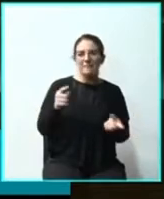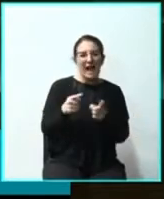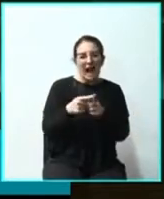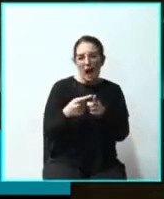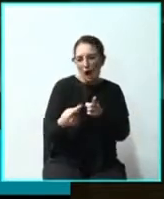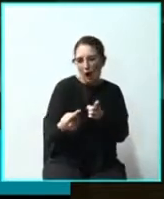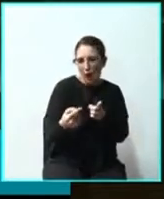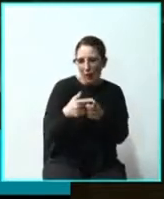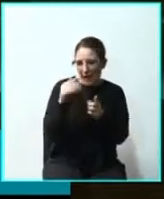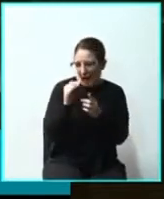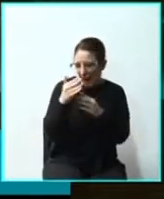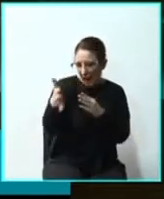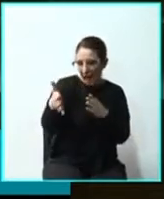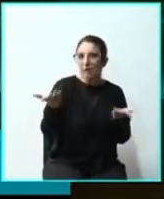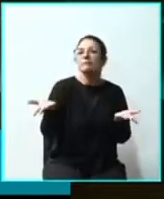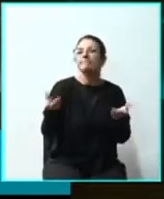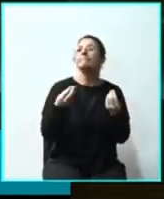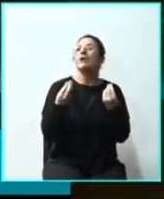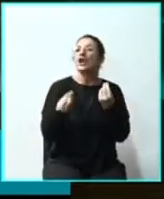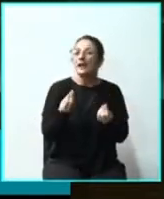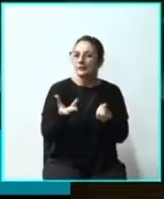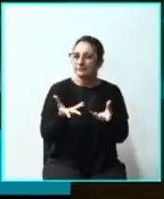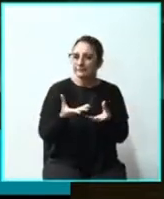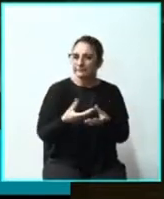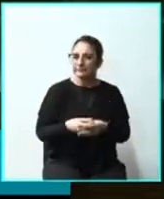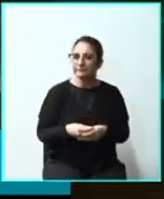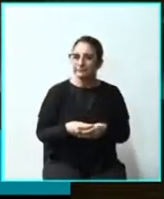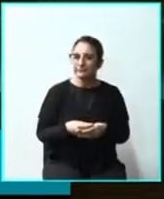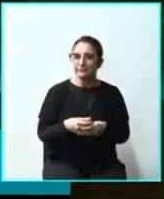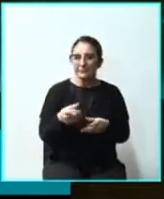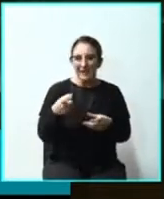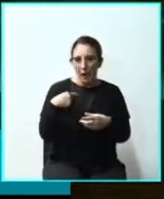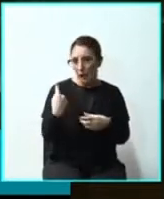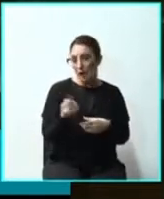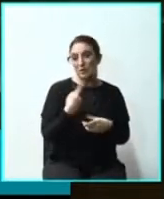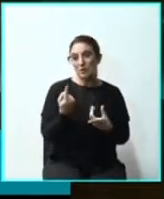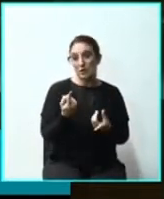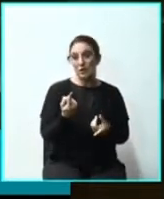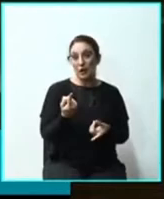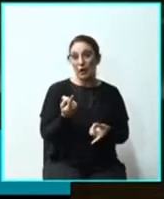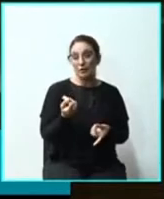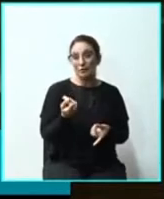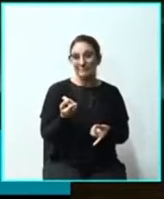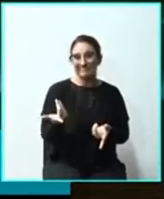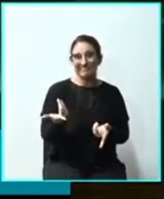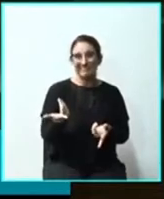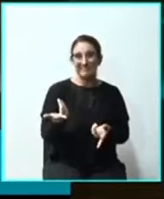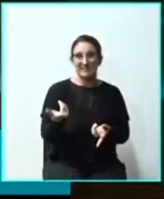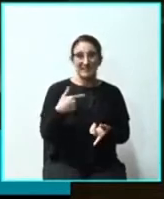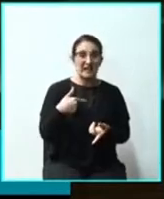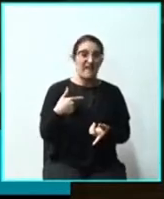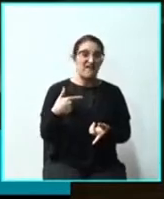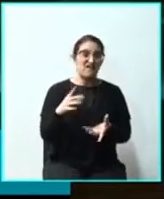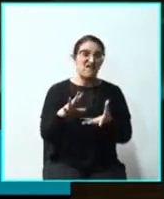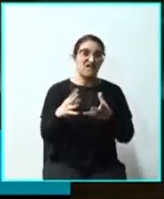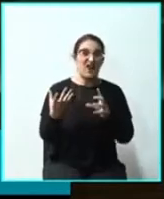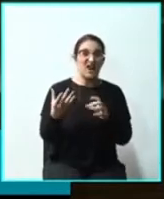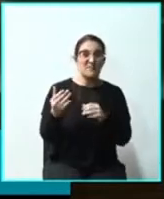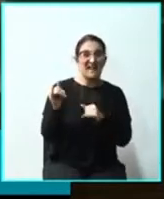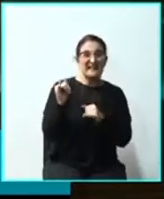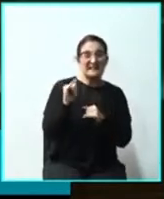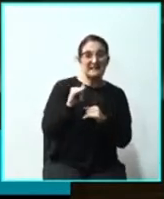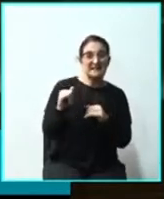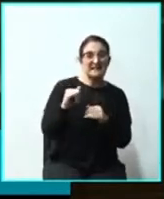mediano plazo porque nosotros tenemos una caracterización muy negativa, y lo saben, del gobierno de